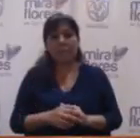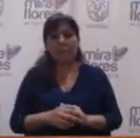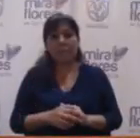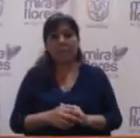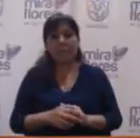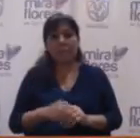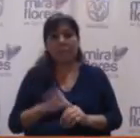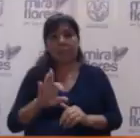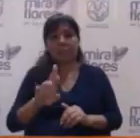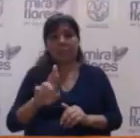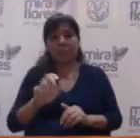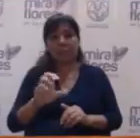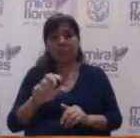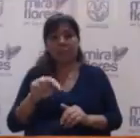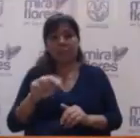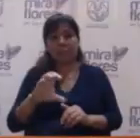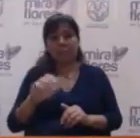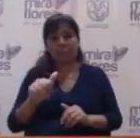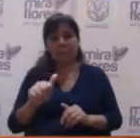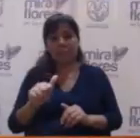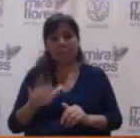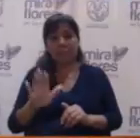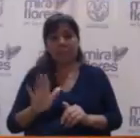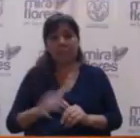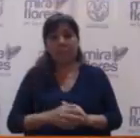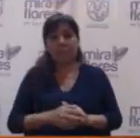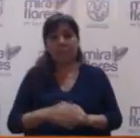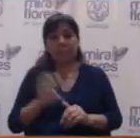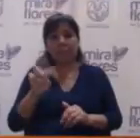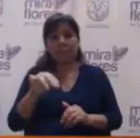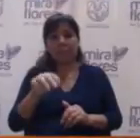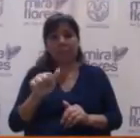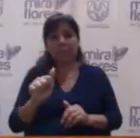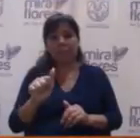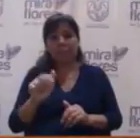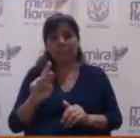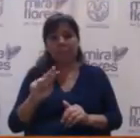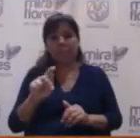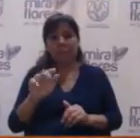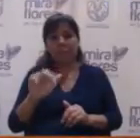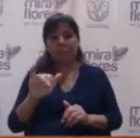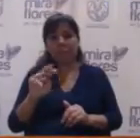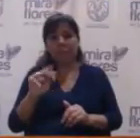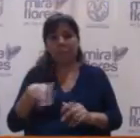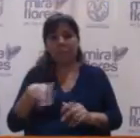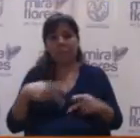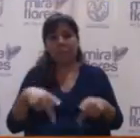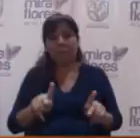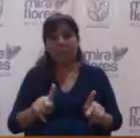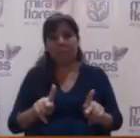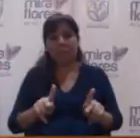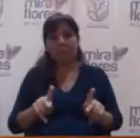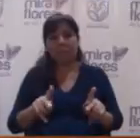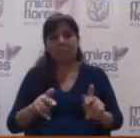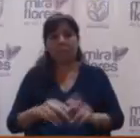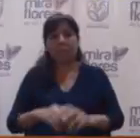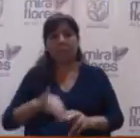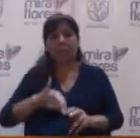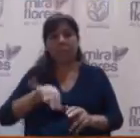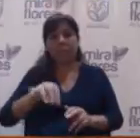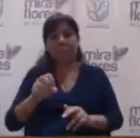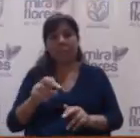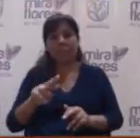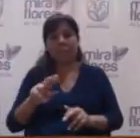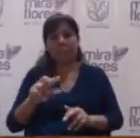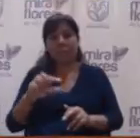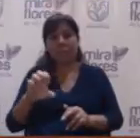Señora Franca Rey Camino. Señor Martín Bustamante Castro, se encuentra de licencia. Señor Jorge de Albertis González